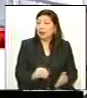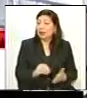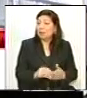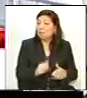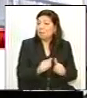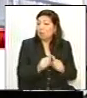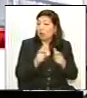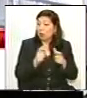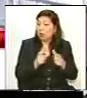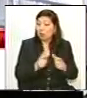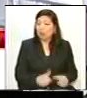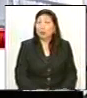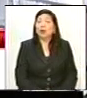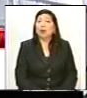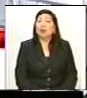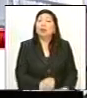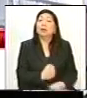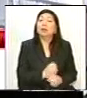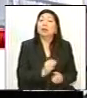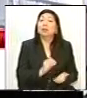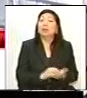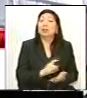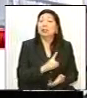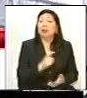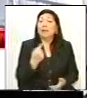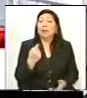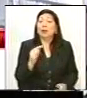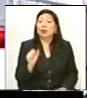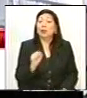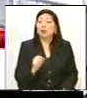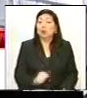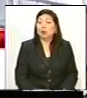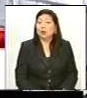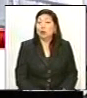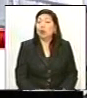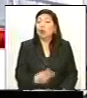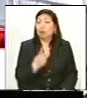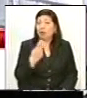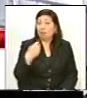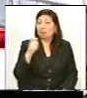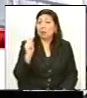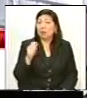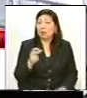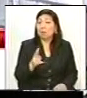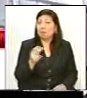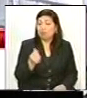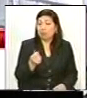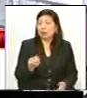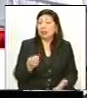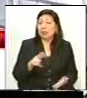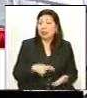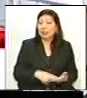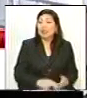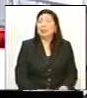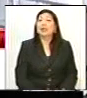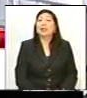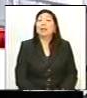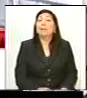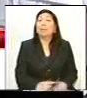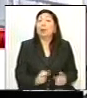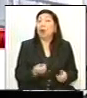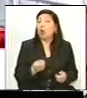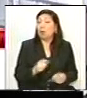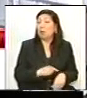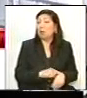modelo de control concurrente en una obra de más de 100 millones de soles cuesta el 2% del valor de la obra, ¿no? Si la obra